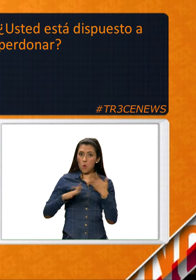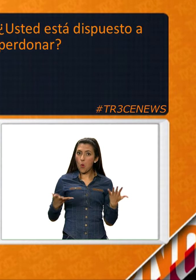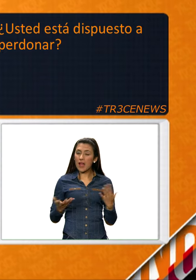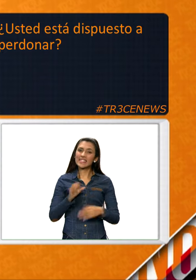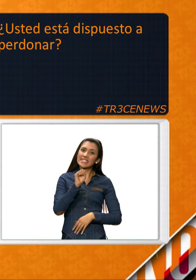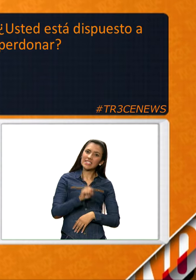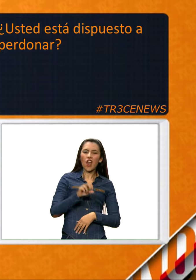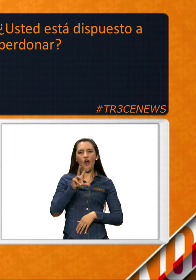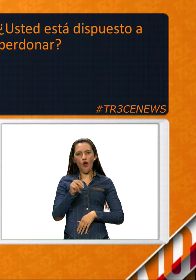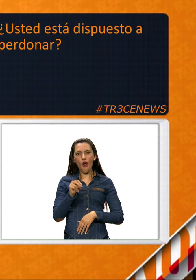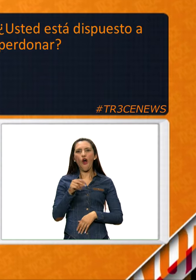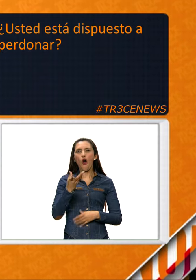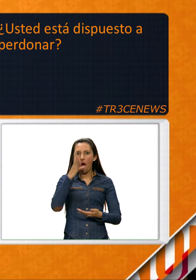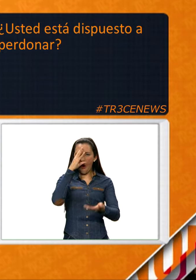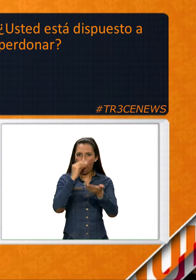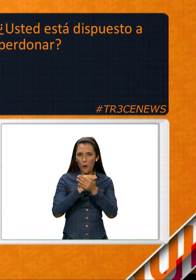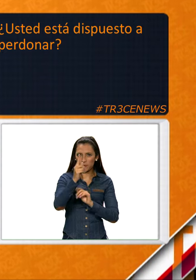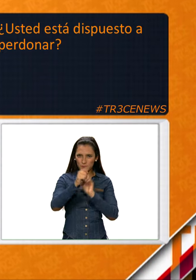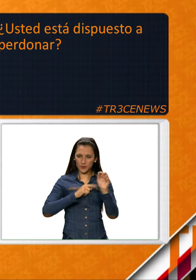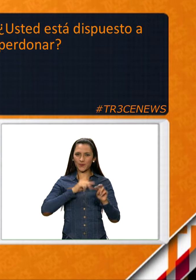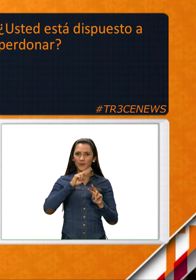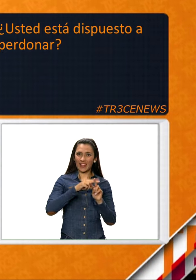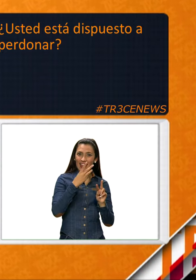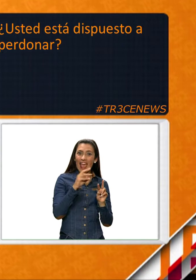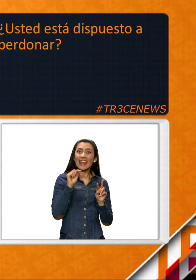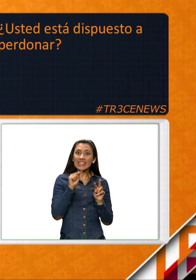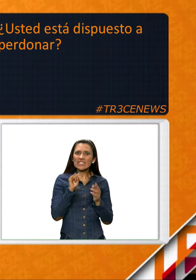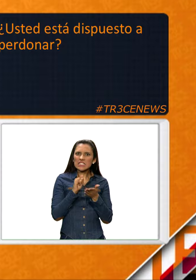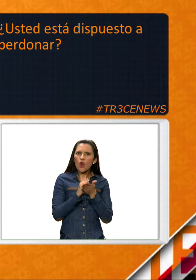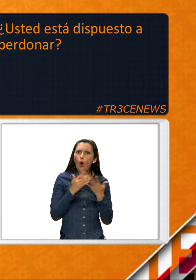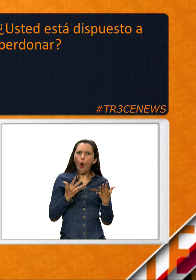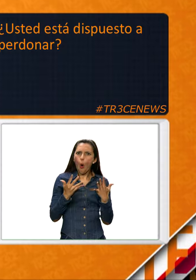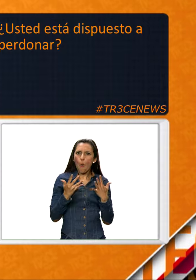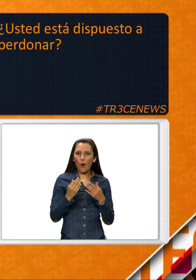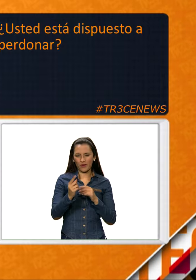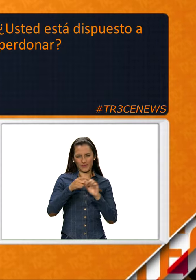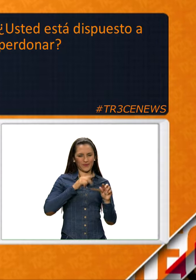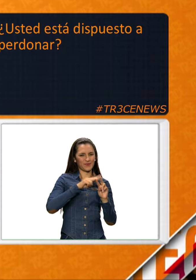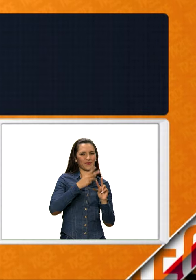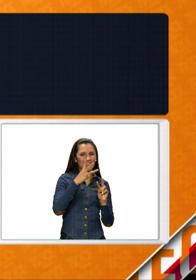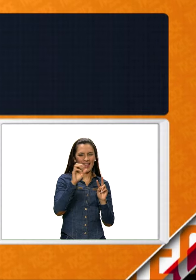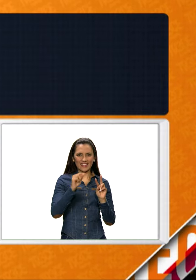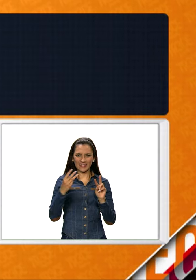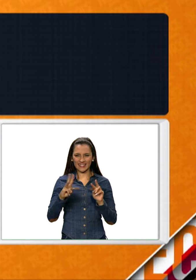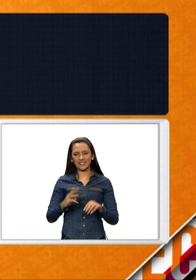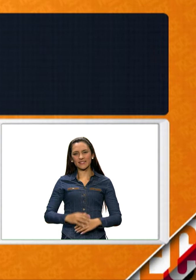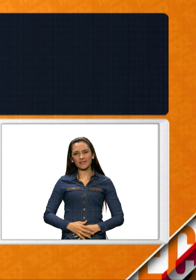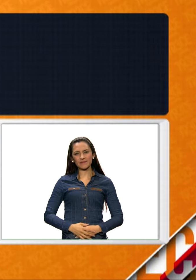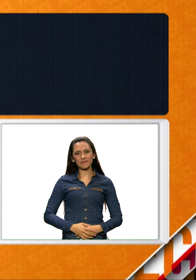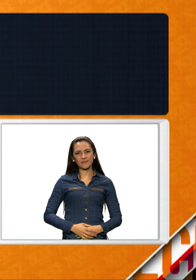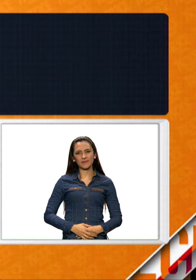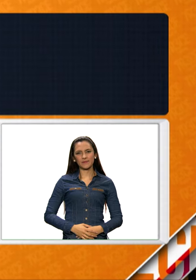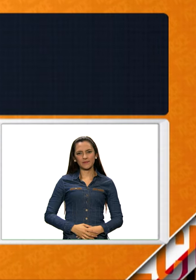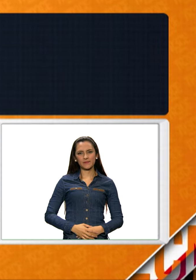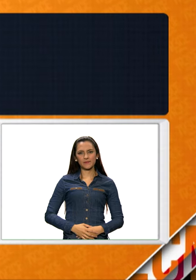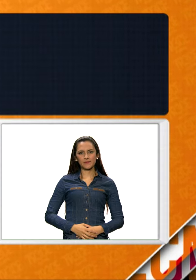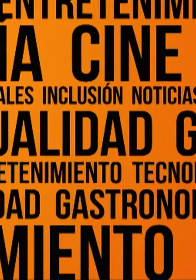digan no. Queremos conocer su opinión y, sobre todo, la respetamos. Numeral 13 News, arroba Canal 13.